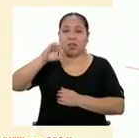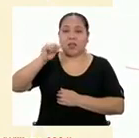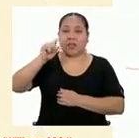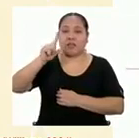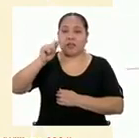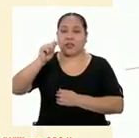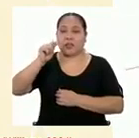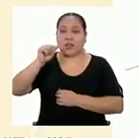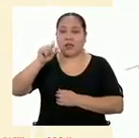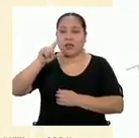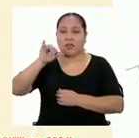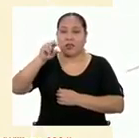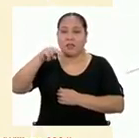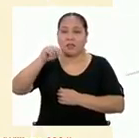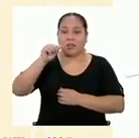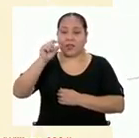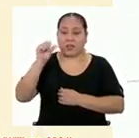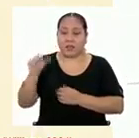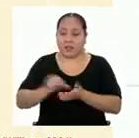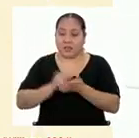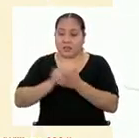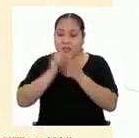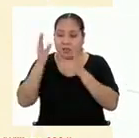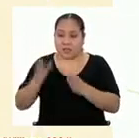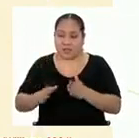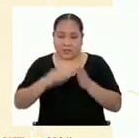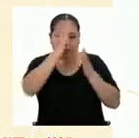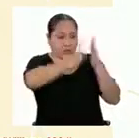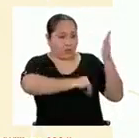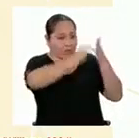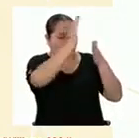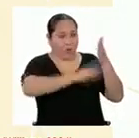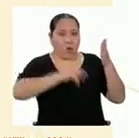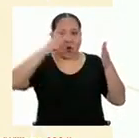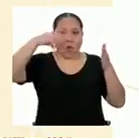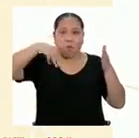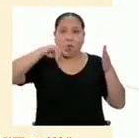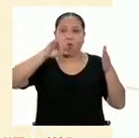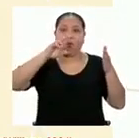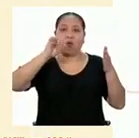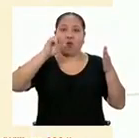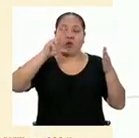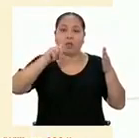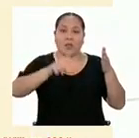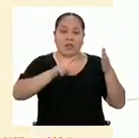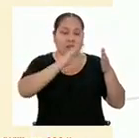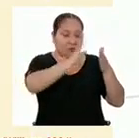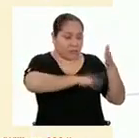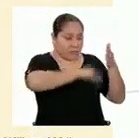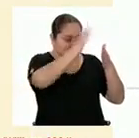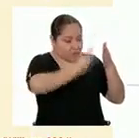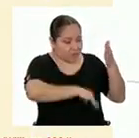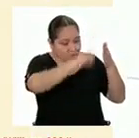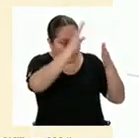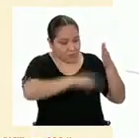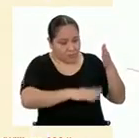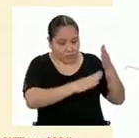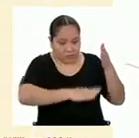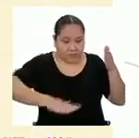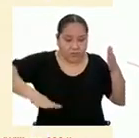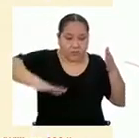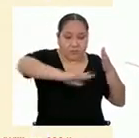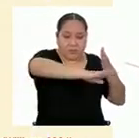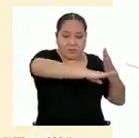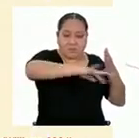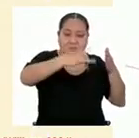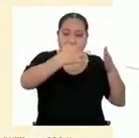donde los artistas unieron sus talentos para pintar un mural en el centro comunitario. Las tierras alrededor del poblado